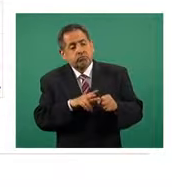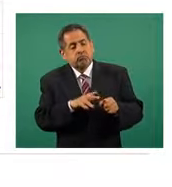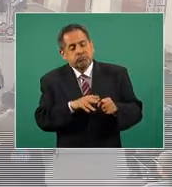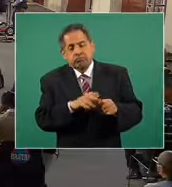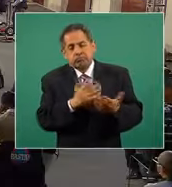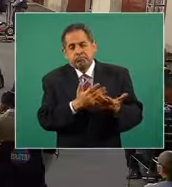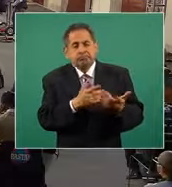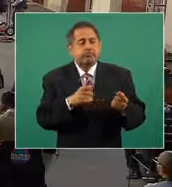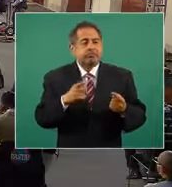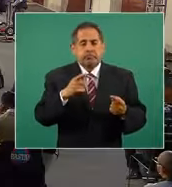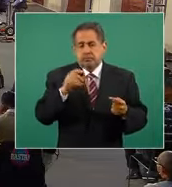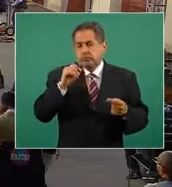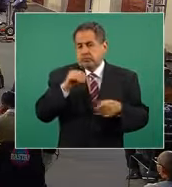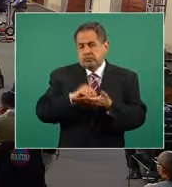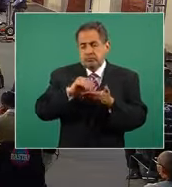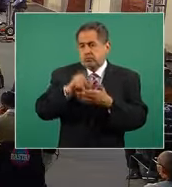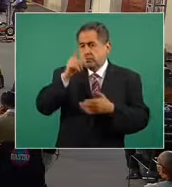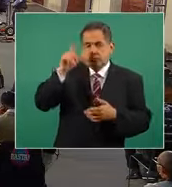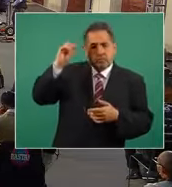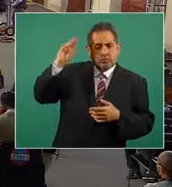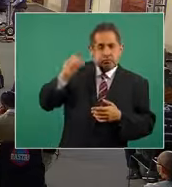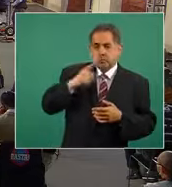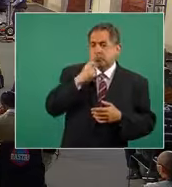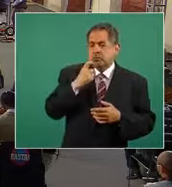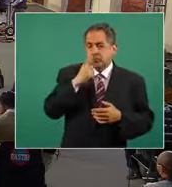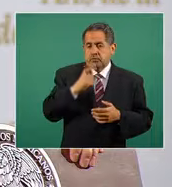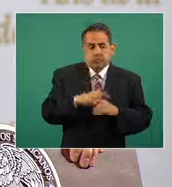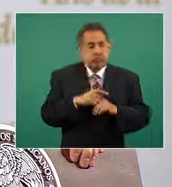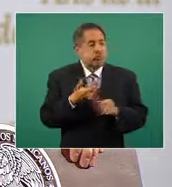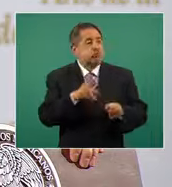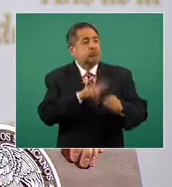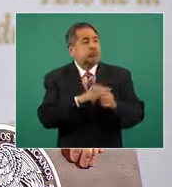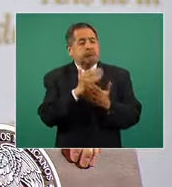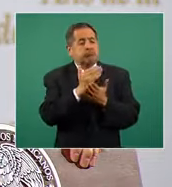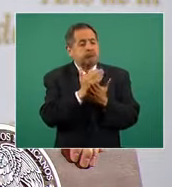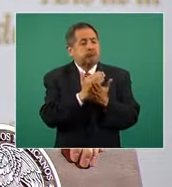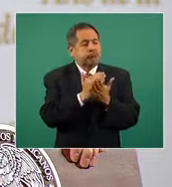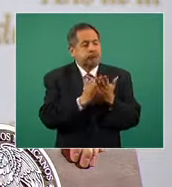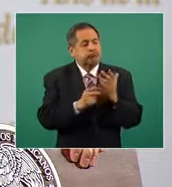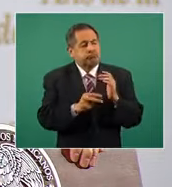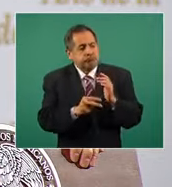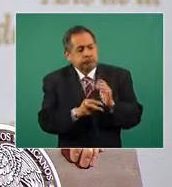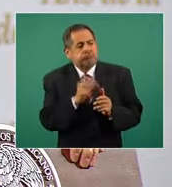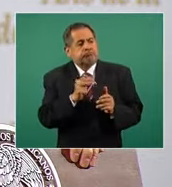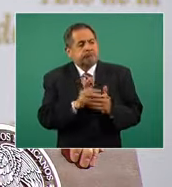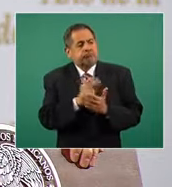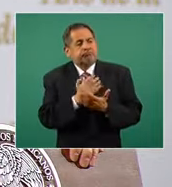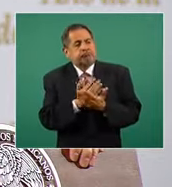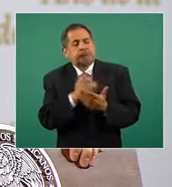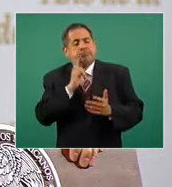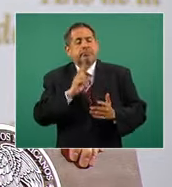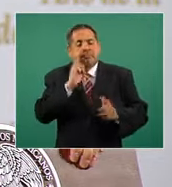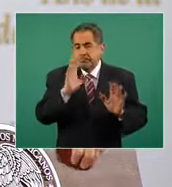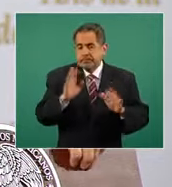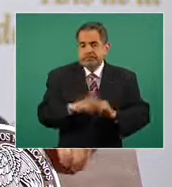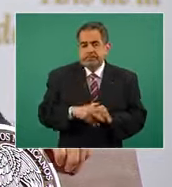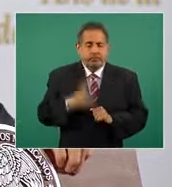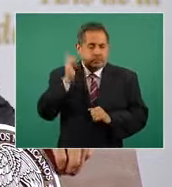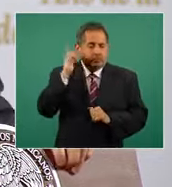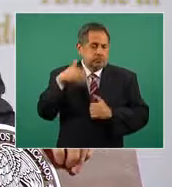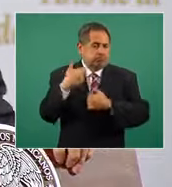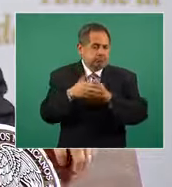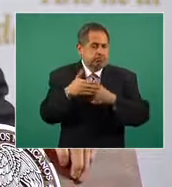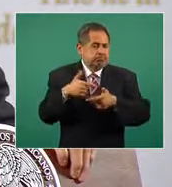rojo, su hospitalización empieza a descargarse, se empieza a reducir el uso de camas hospitalarias y esperemos que también sea una